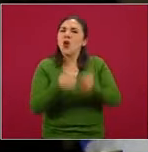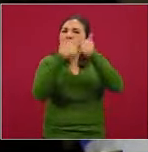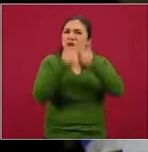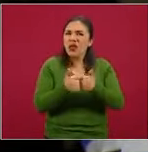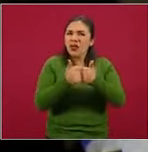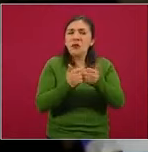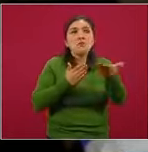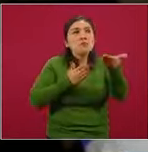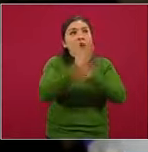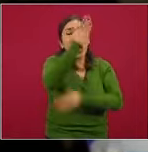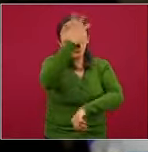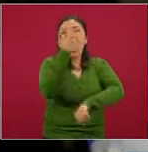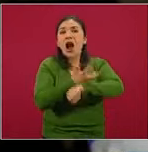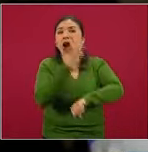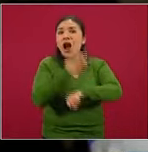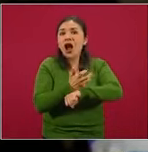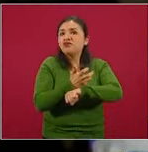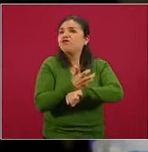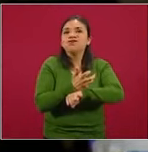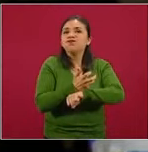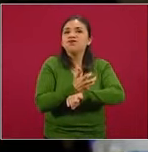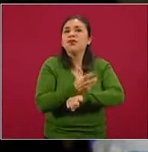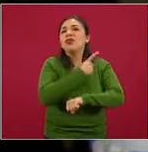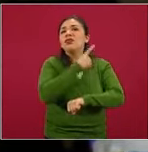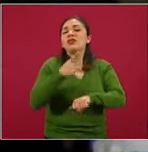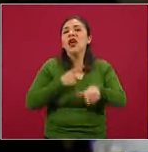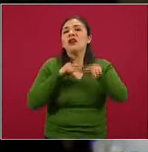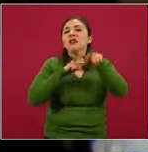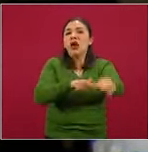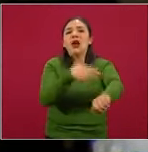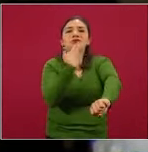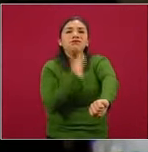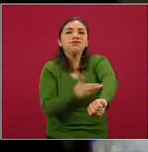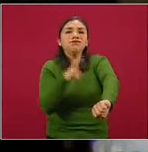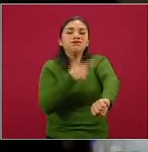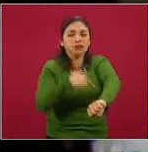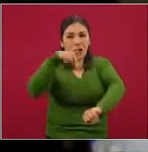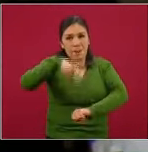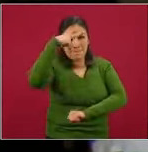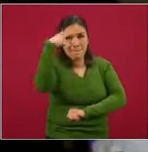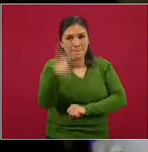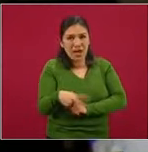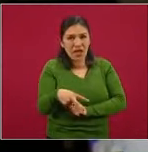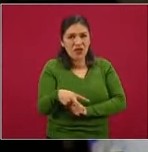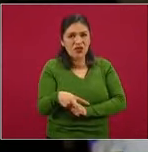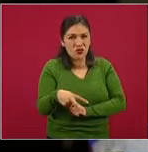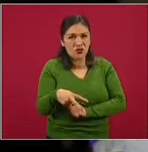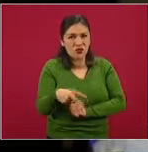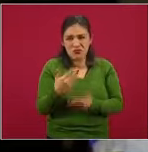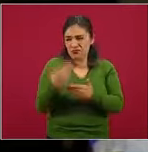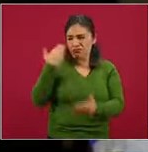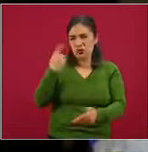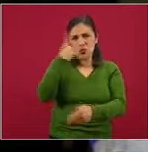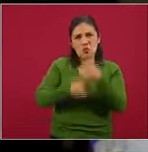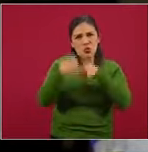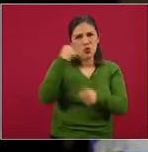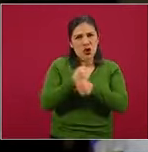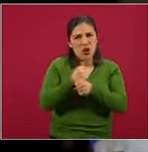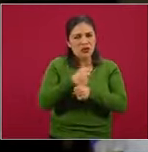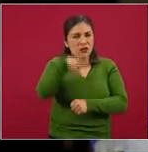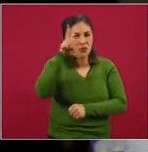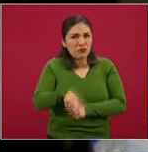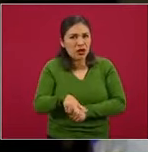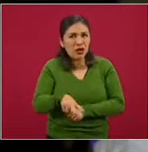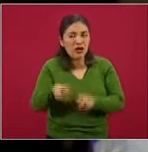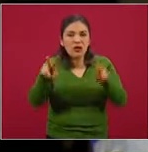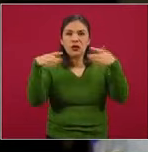llegaron a Estados Unidos y tuvieron que seguir su proceso en México. Todo el año pasado fue